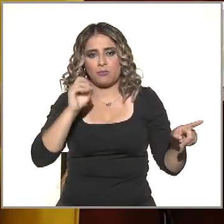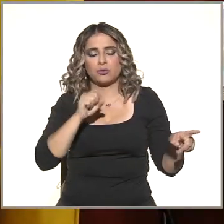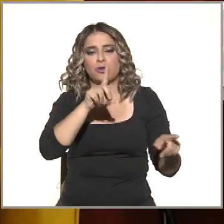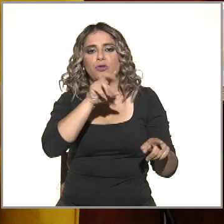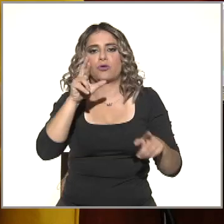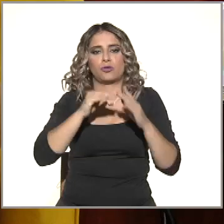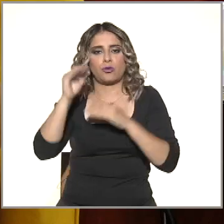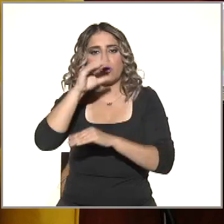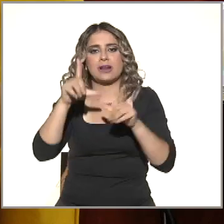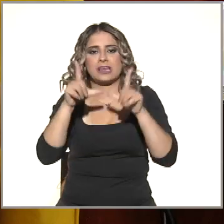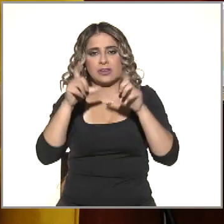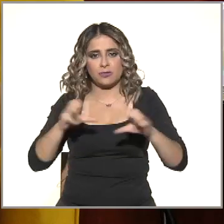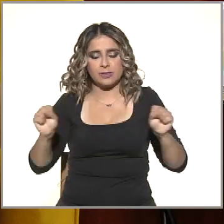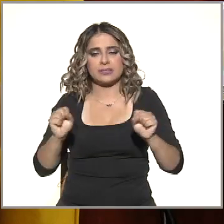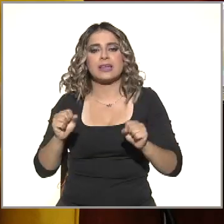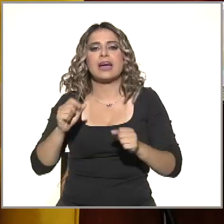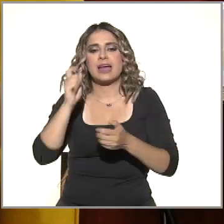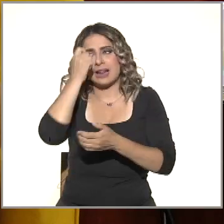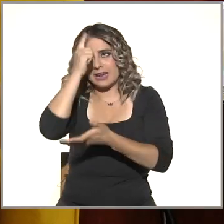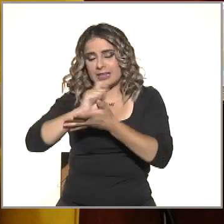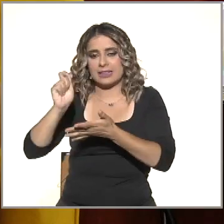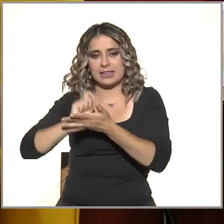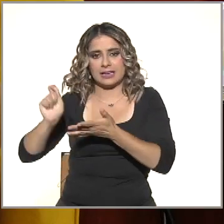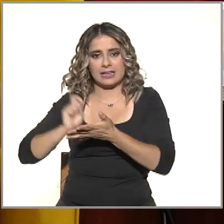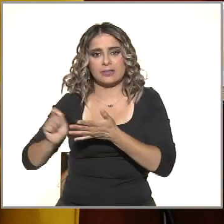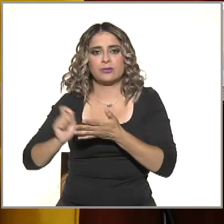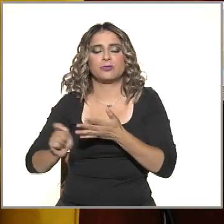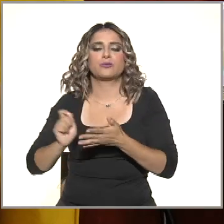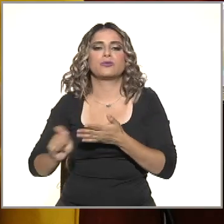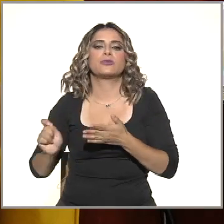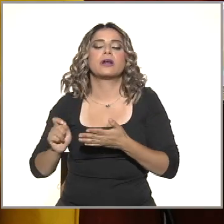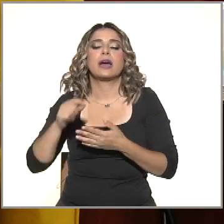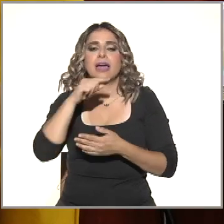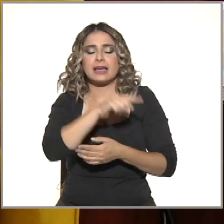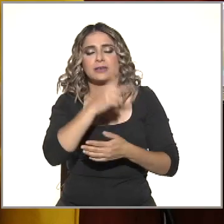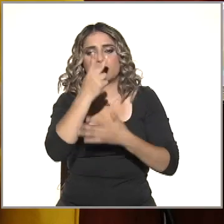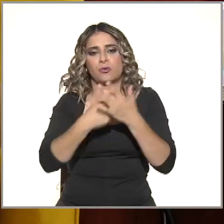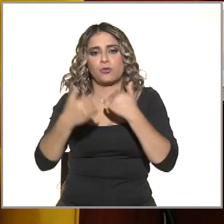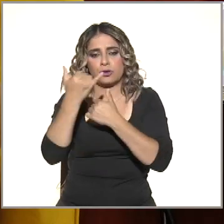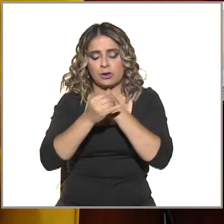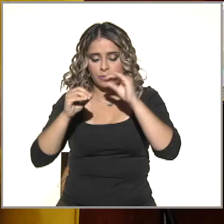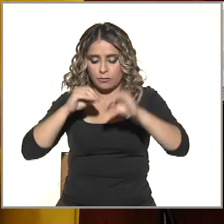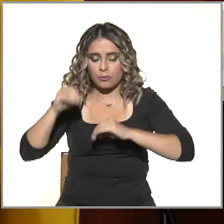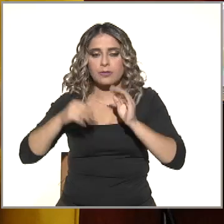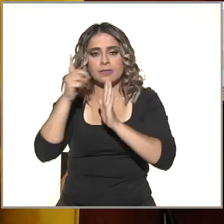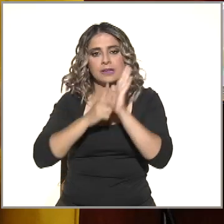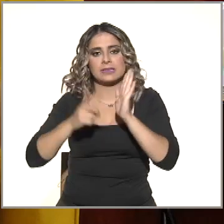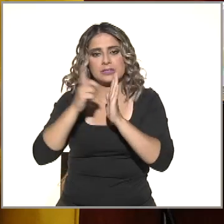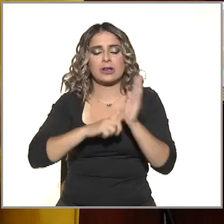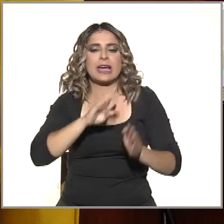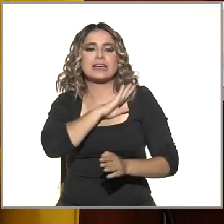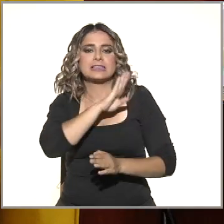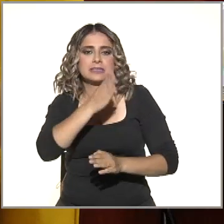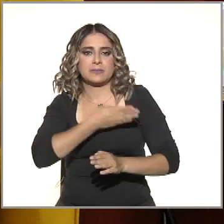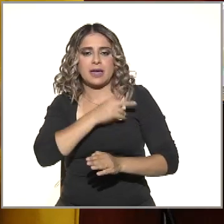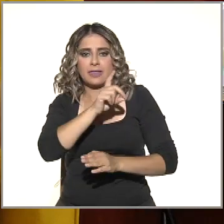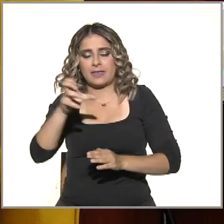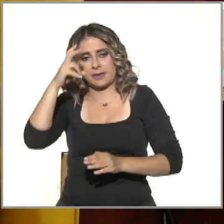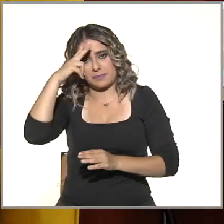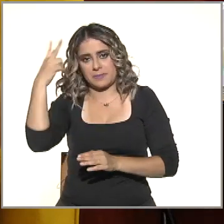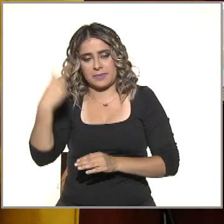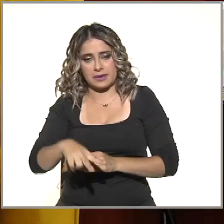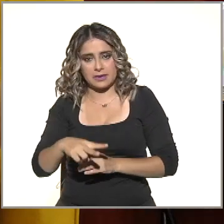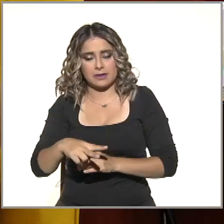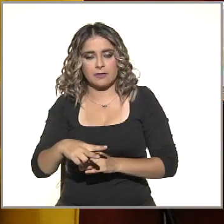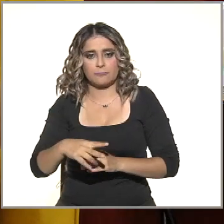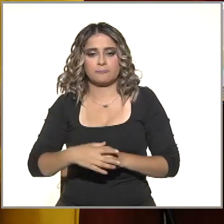en lingüística y literatura hispánicas. Es director del proyecto de elaboración del Diccionario de Español de México.